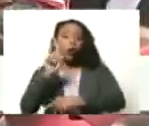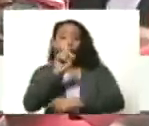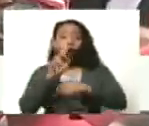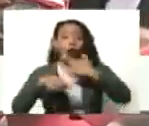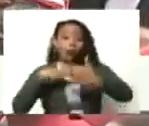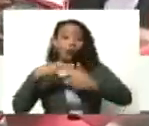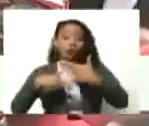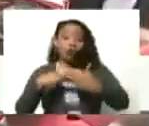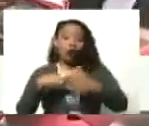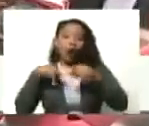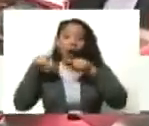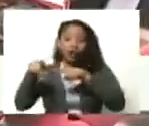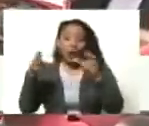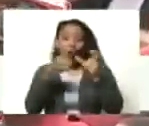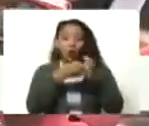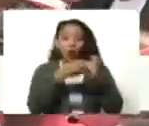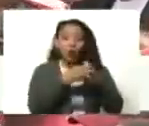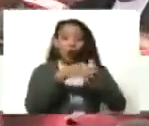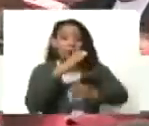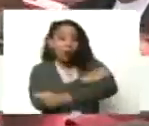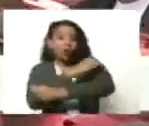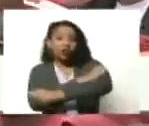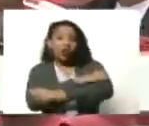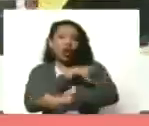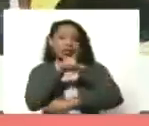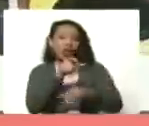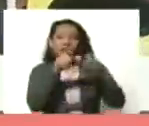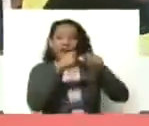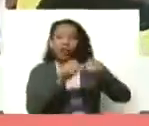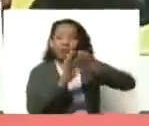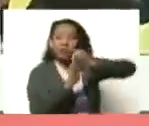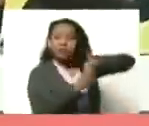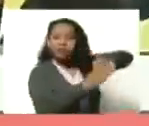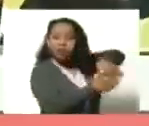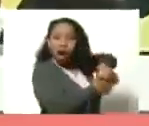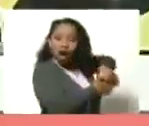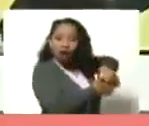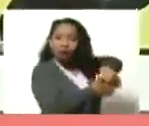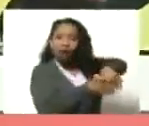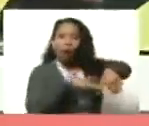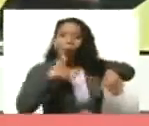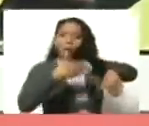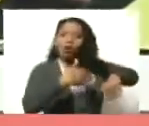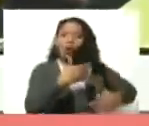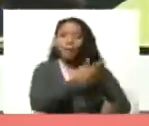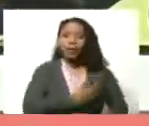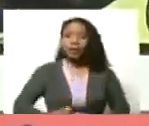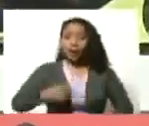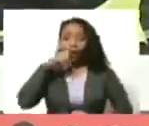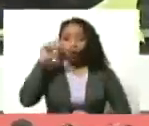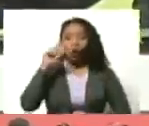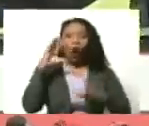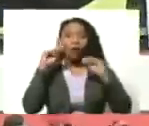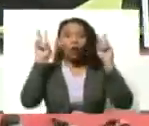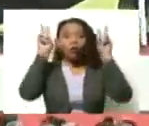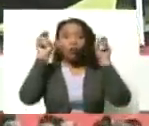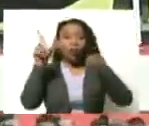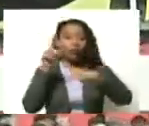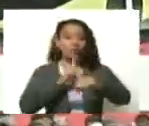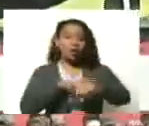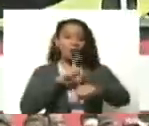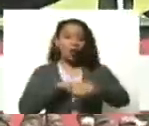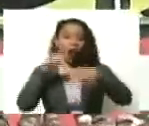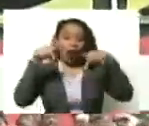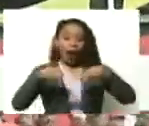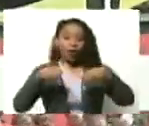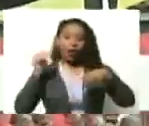¿ves? Esos partidos de la derecha se quedaron en el pasado. Cuando el presidente Nicolás Maduro habla de una nueva época, es